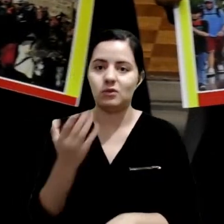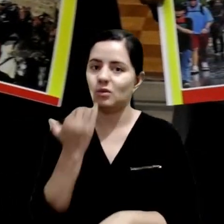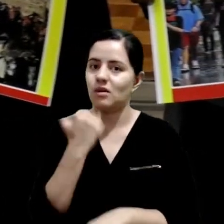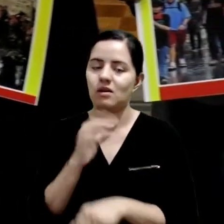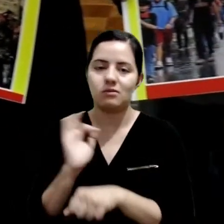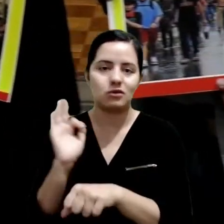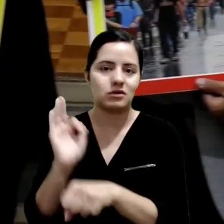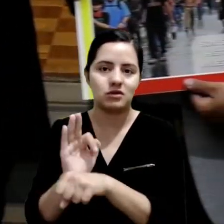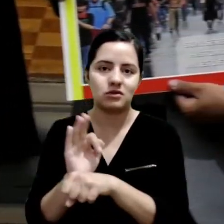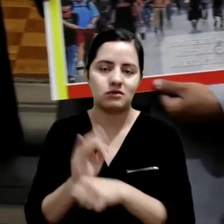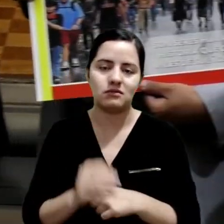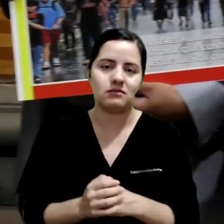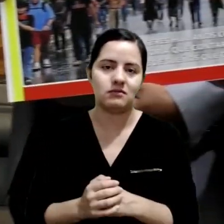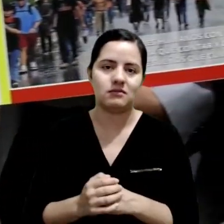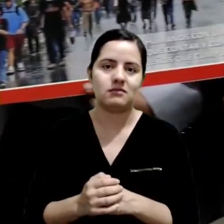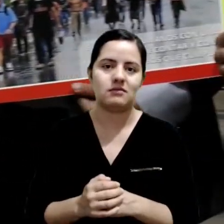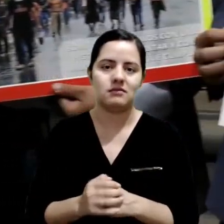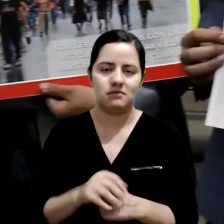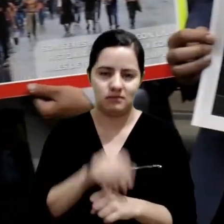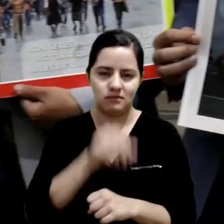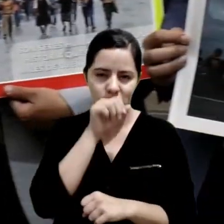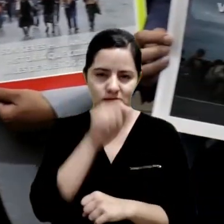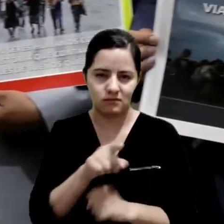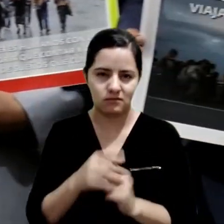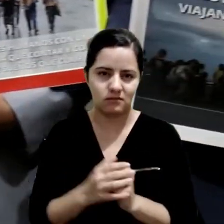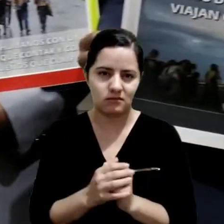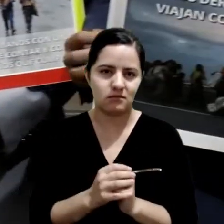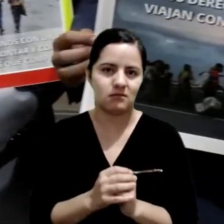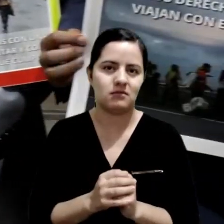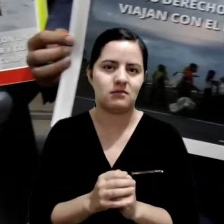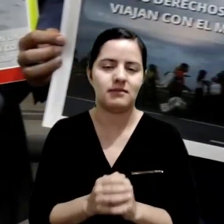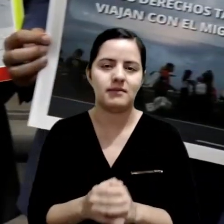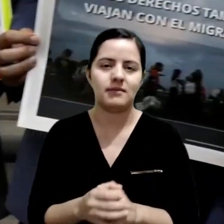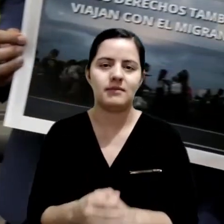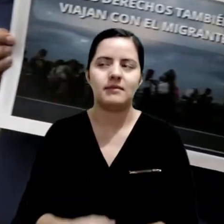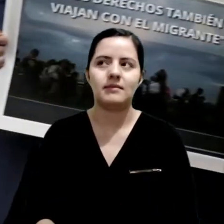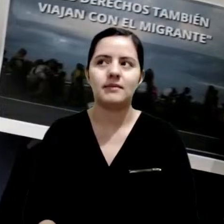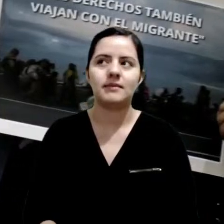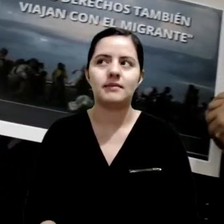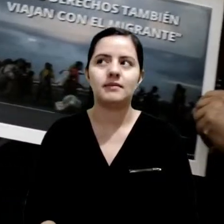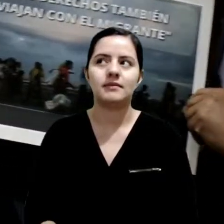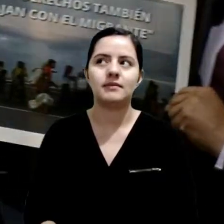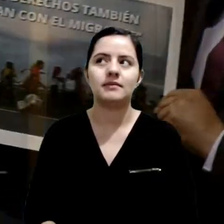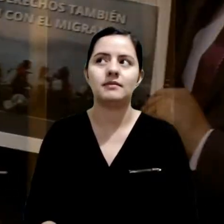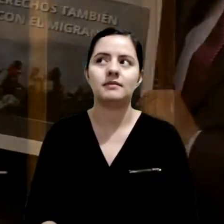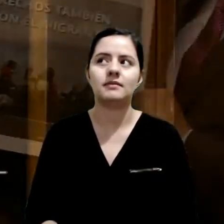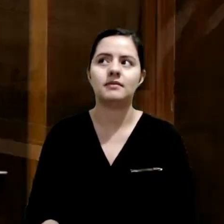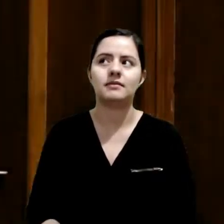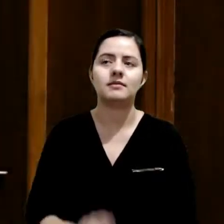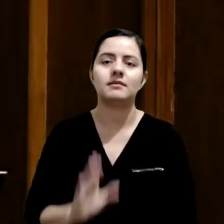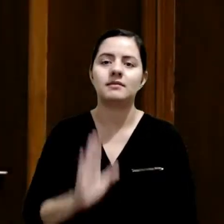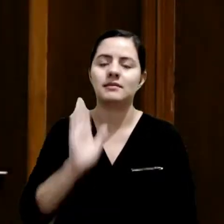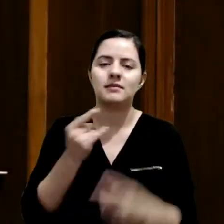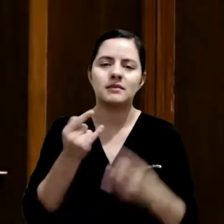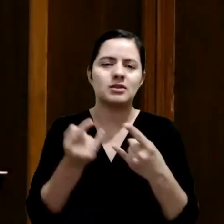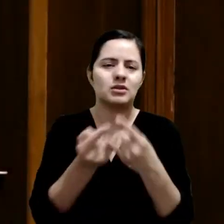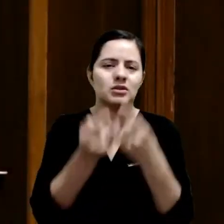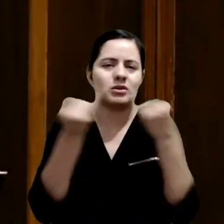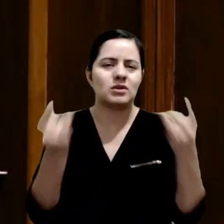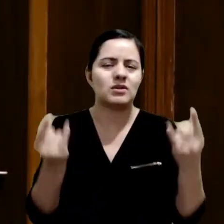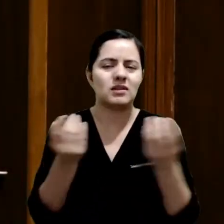posible. También pareciera que es mucha historia, pero es que me